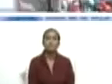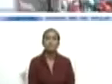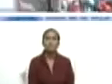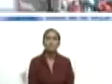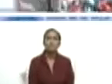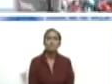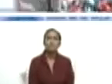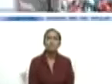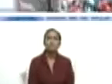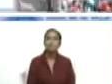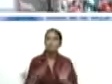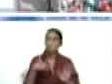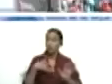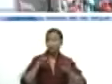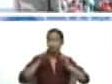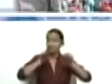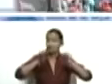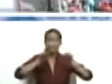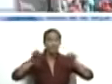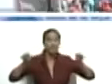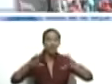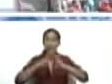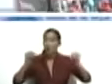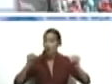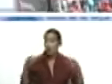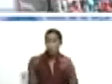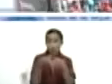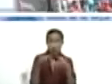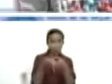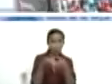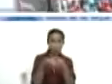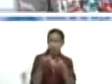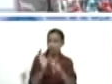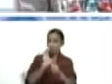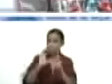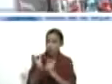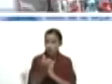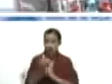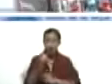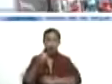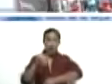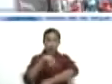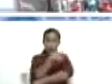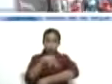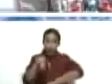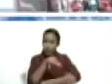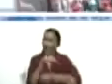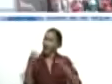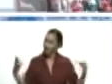Llamo a todos los grupos culturales, musicales, a unirnos.